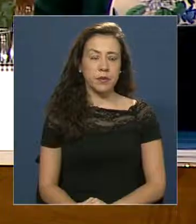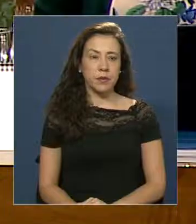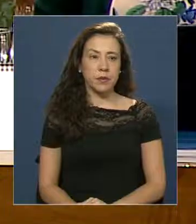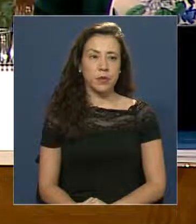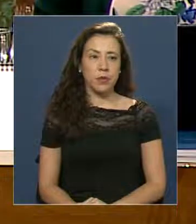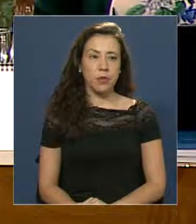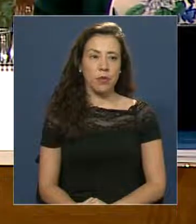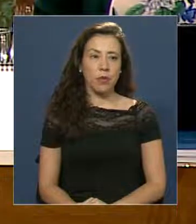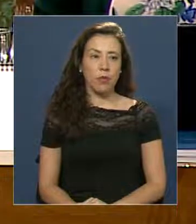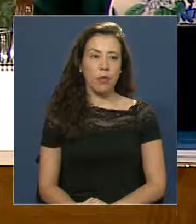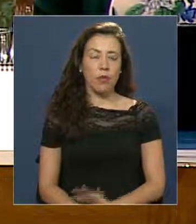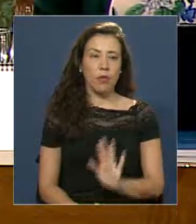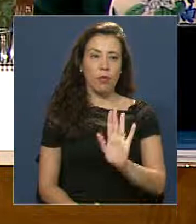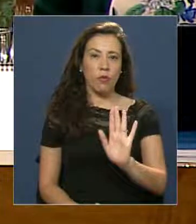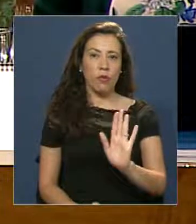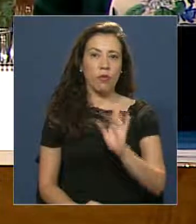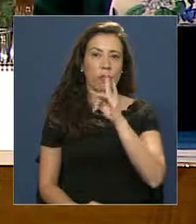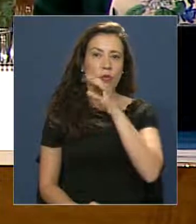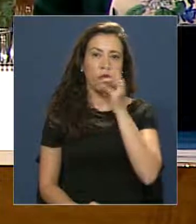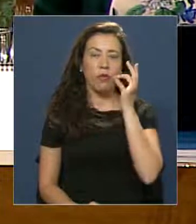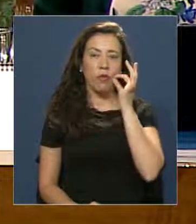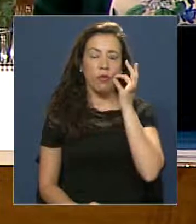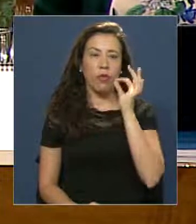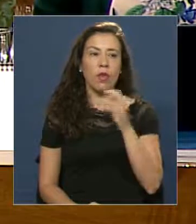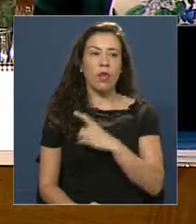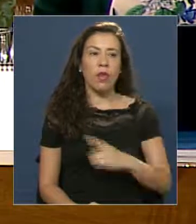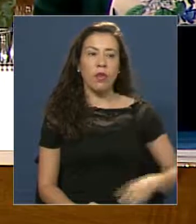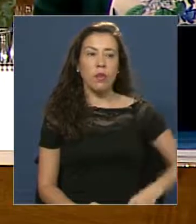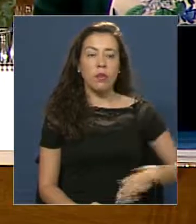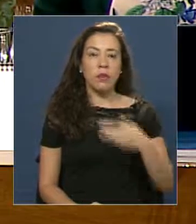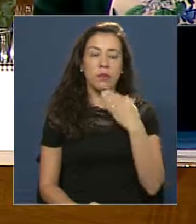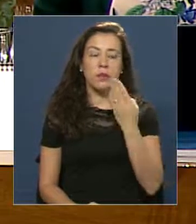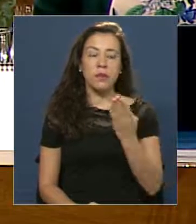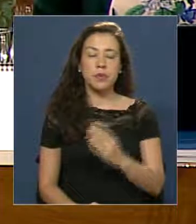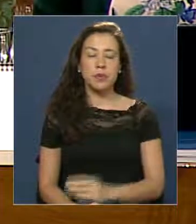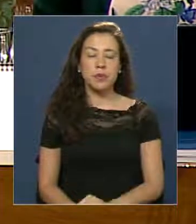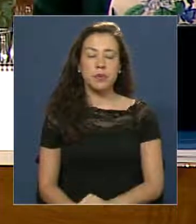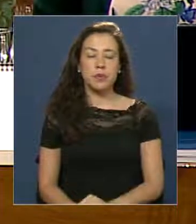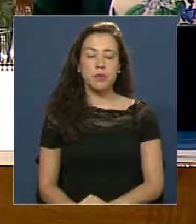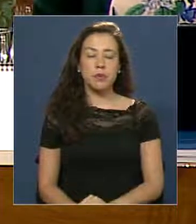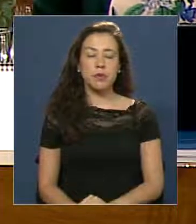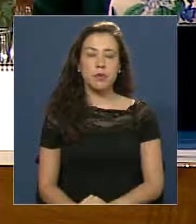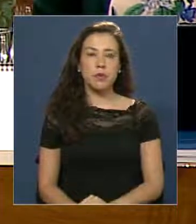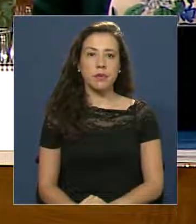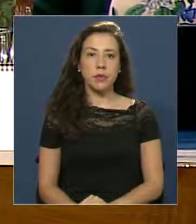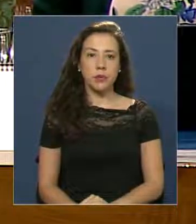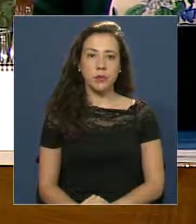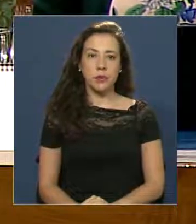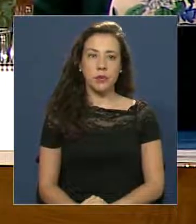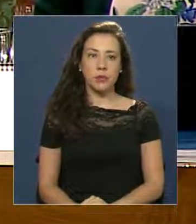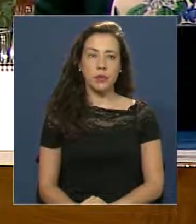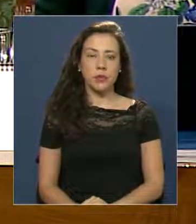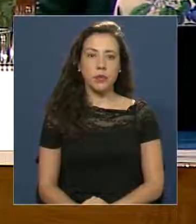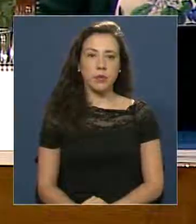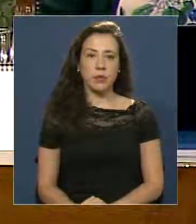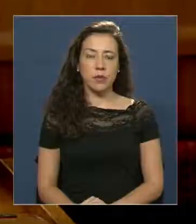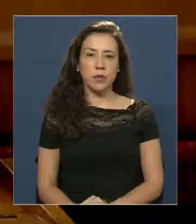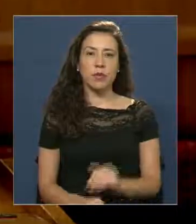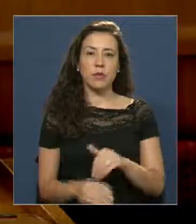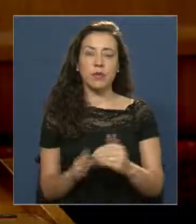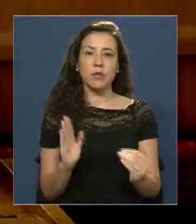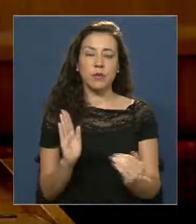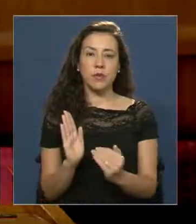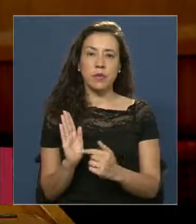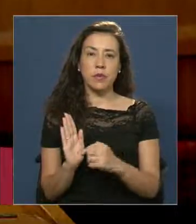Diputado Berger, un momento, por favor. Le ruego silencio a la sala y un diputado interviniendo. Una vez más les pido el voto